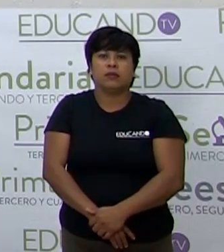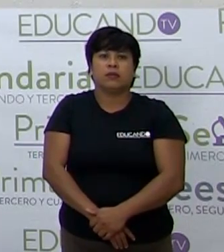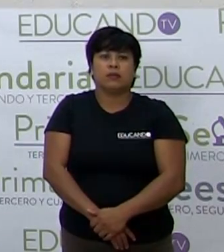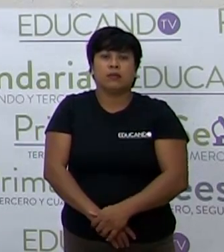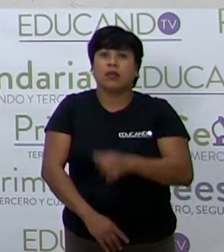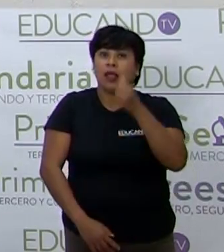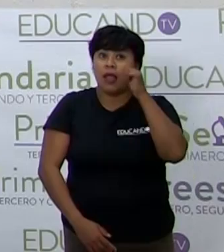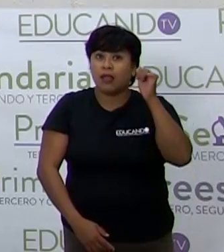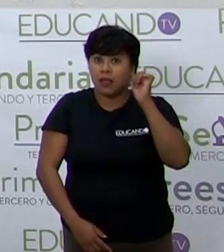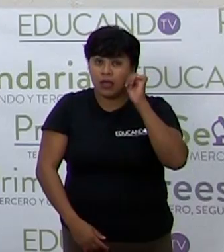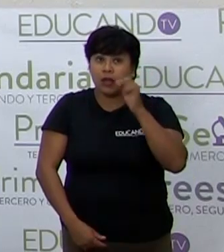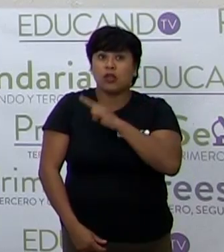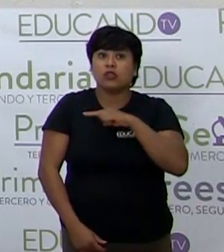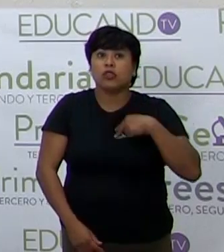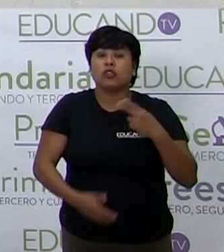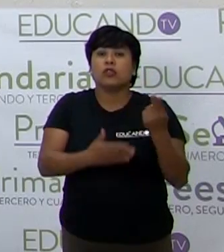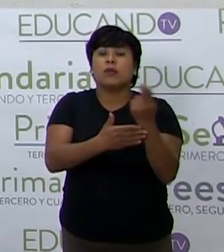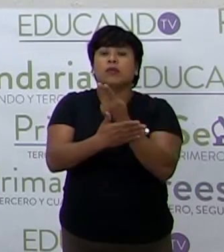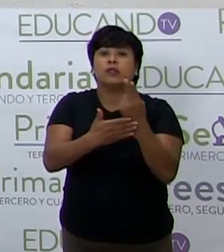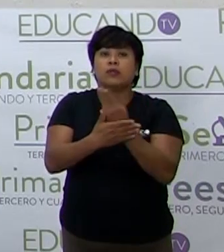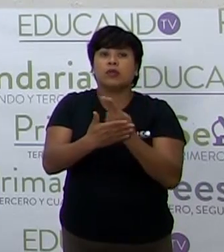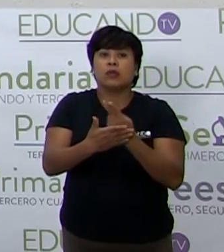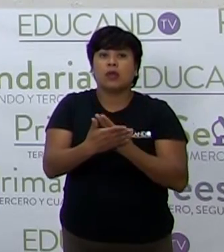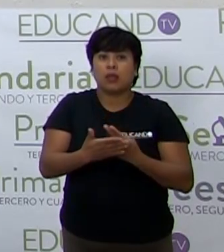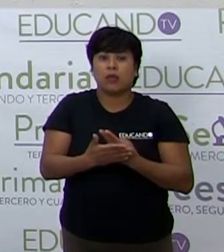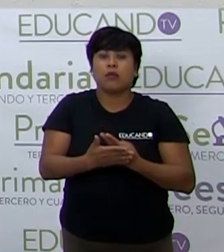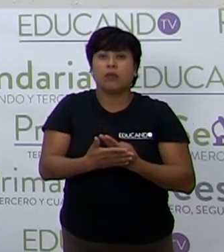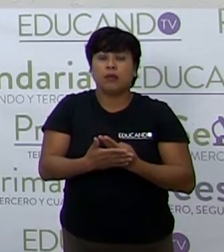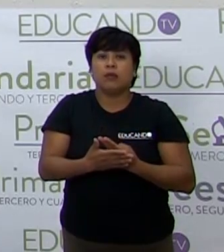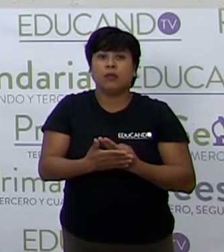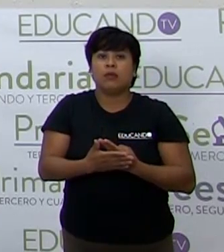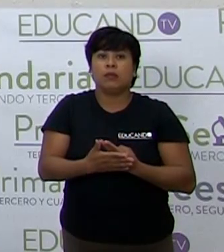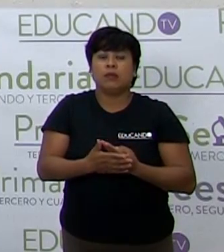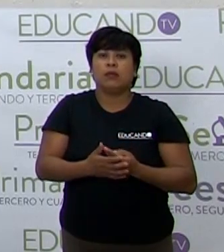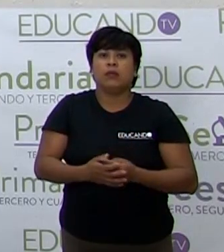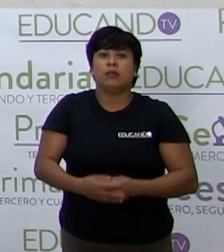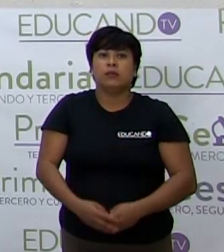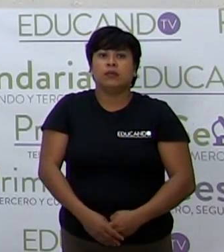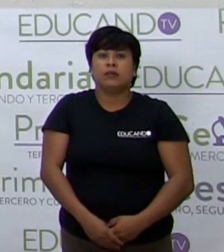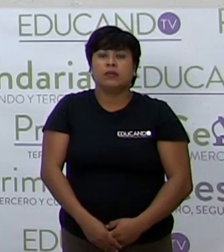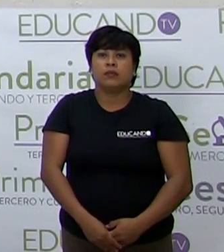Y ayer había dibujado una